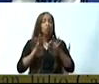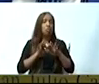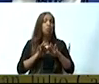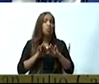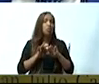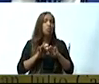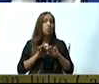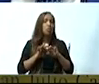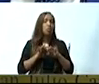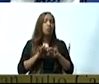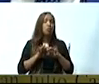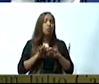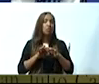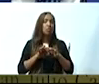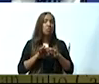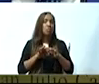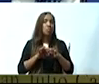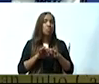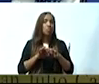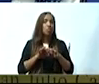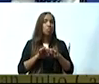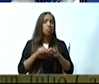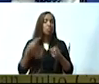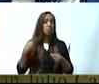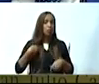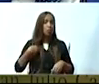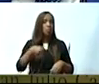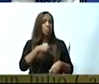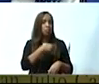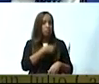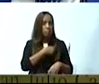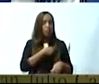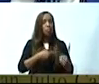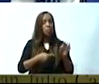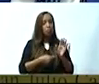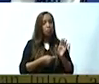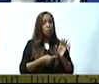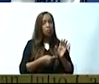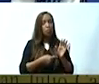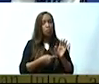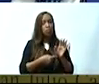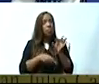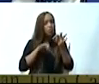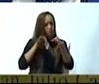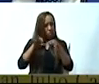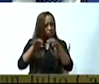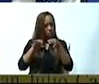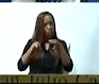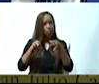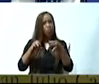Yo terminé aquí, presidente, de leerme el fideicomiso